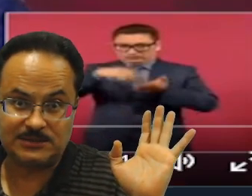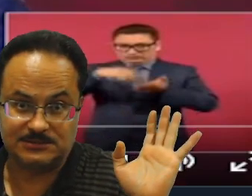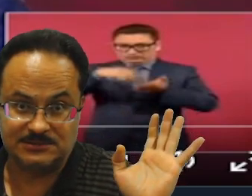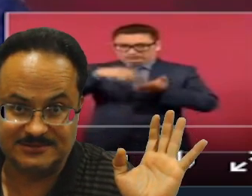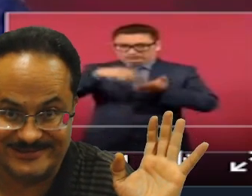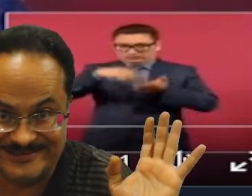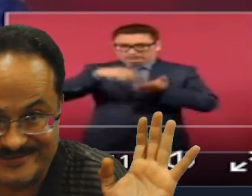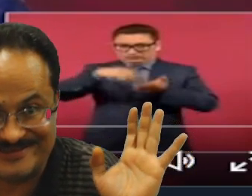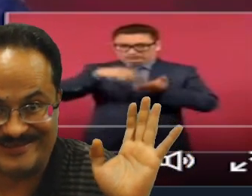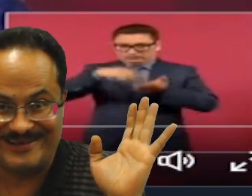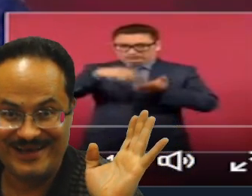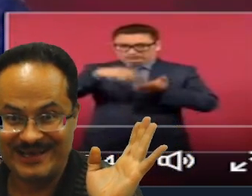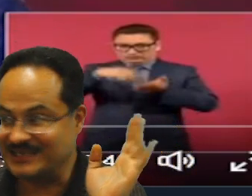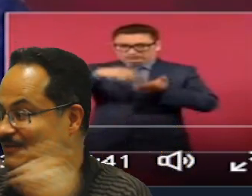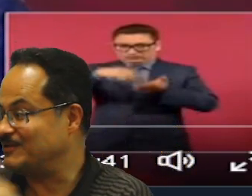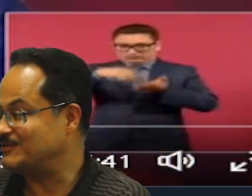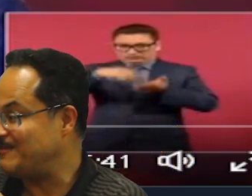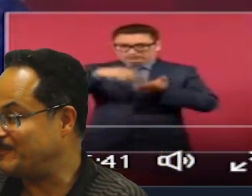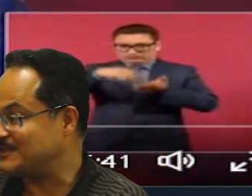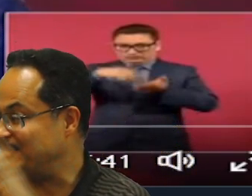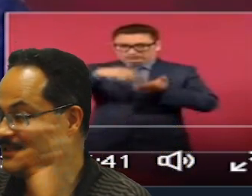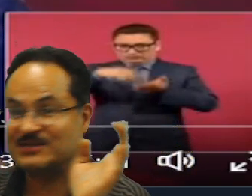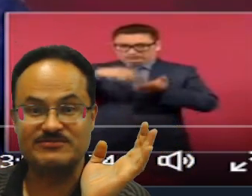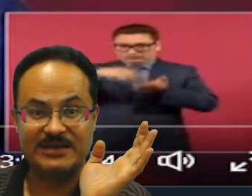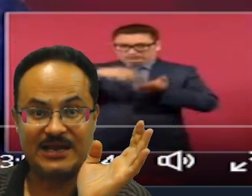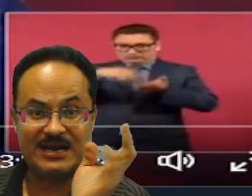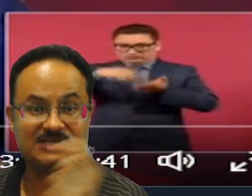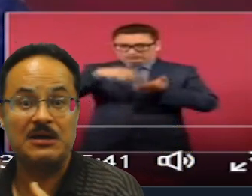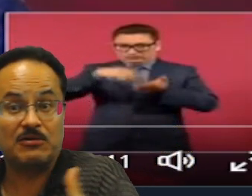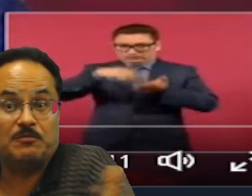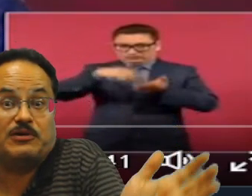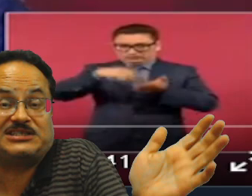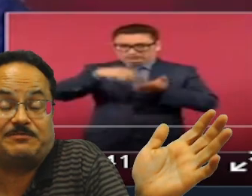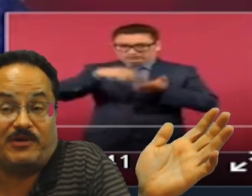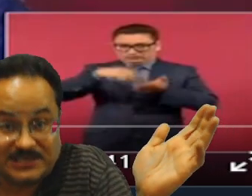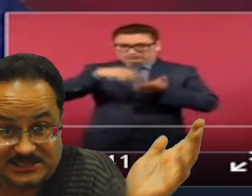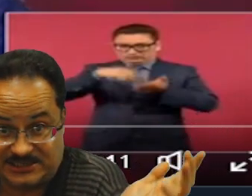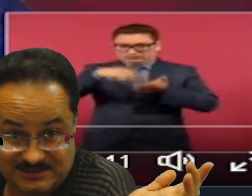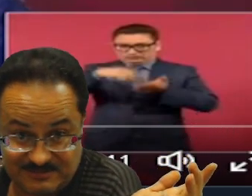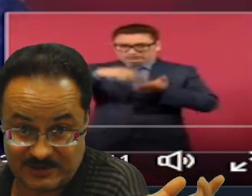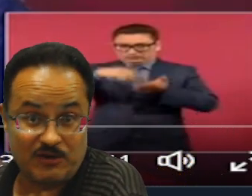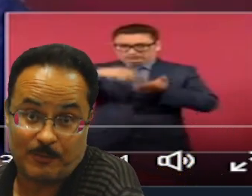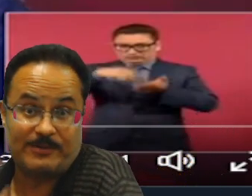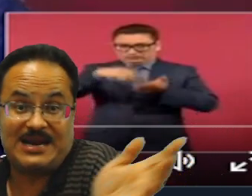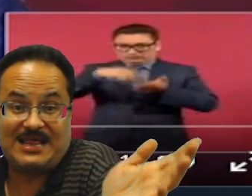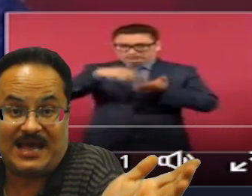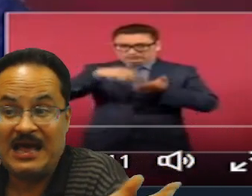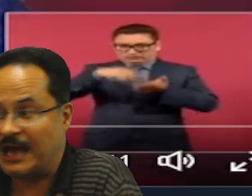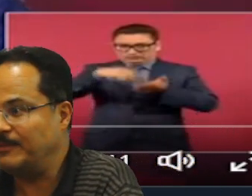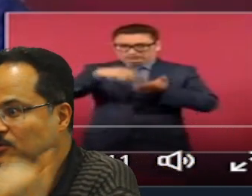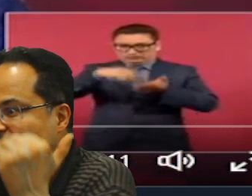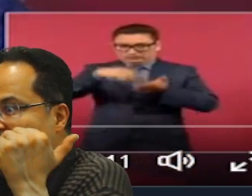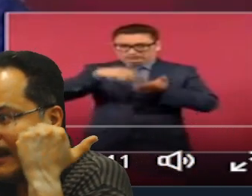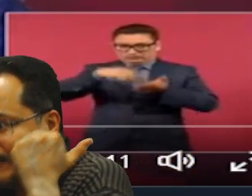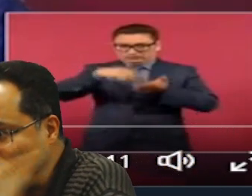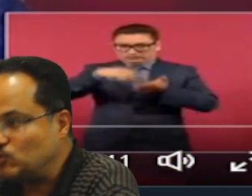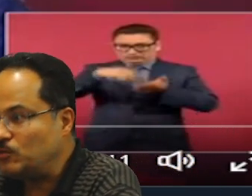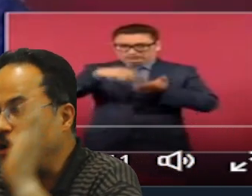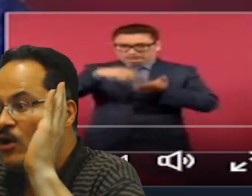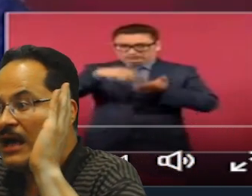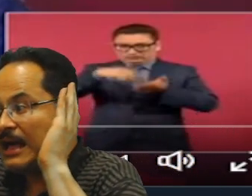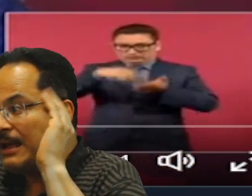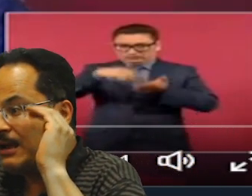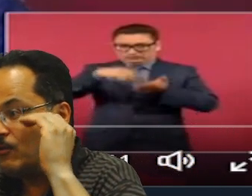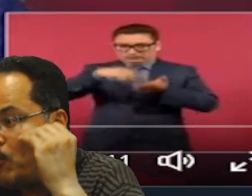eh dice cuánto tiempo se avienta sus mañaneras con puras hipótesis porque él no prueba nada al menos al menos